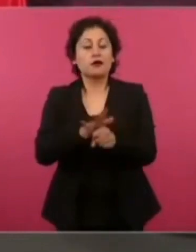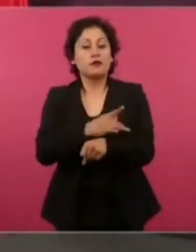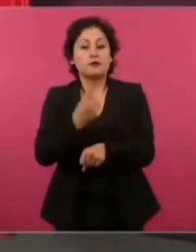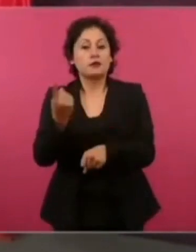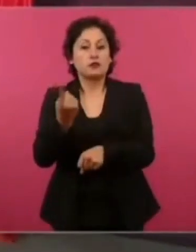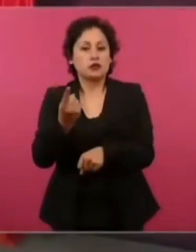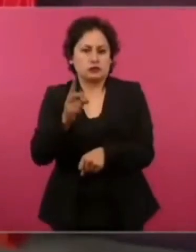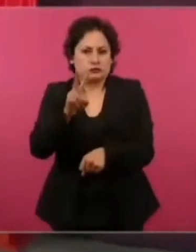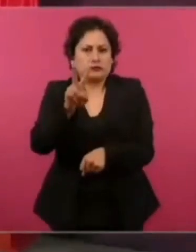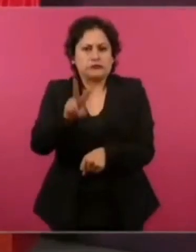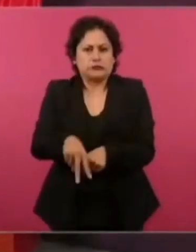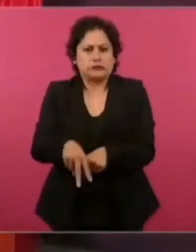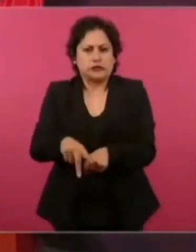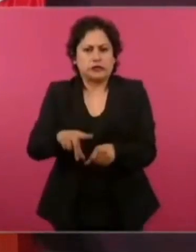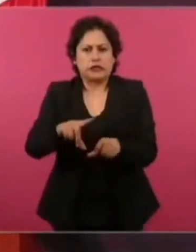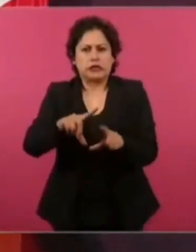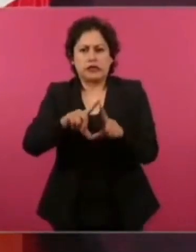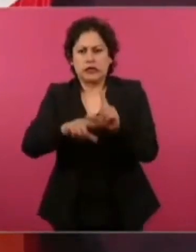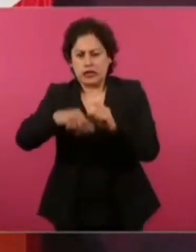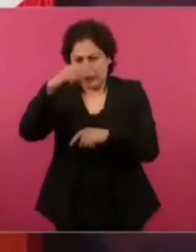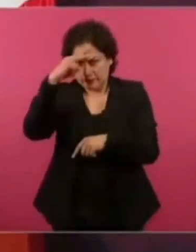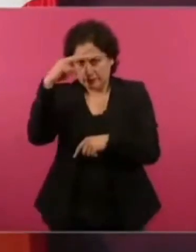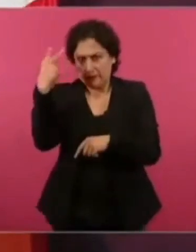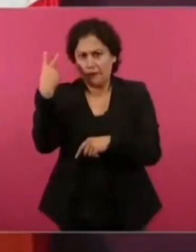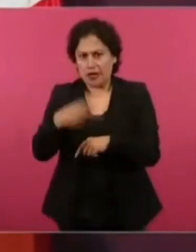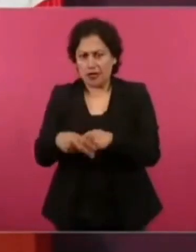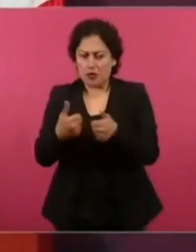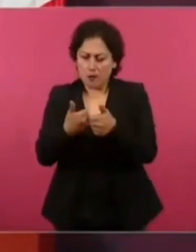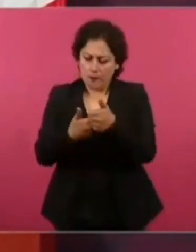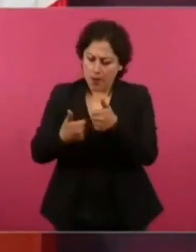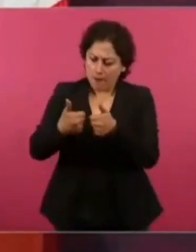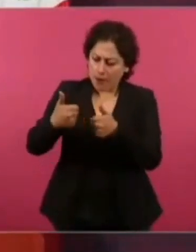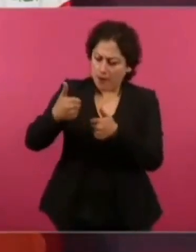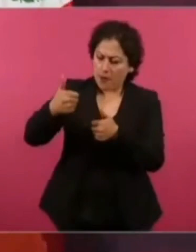en la escala, ascender en la escala social.